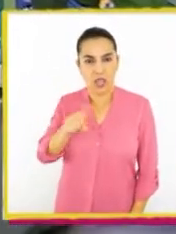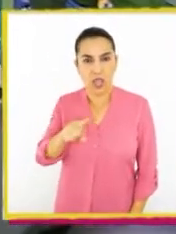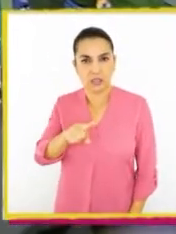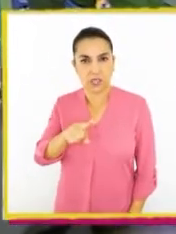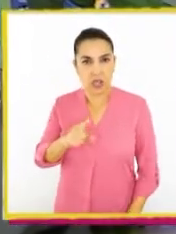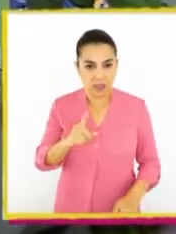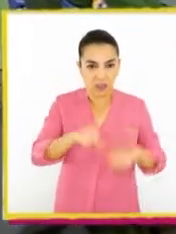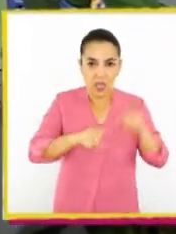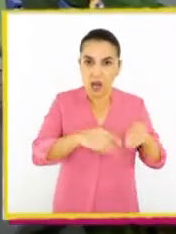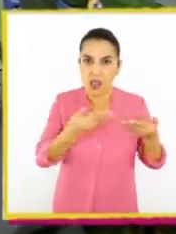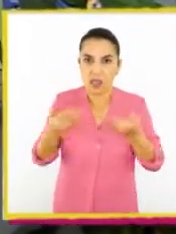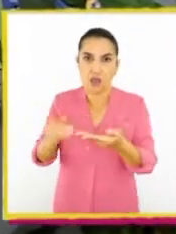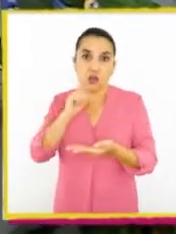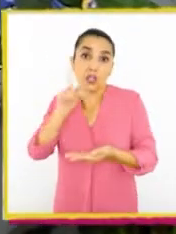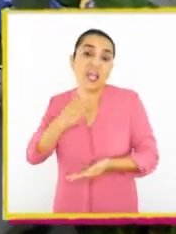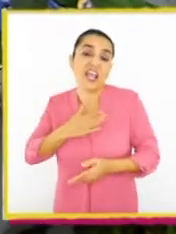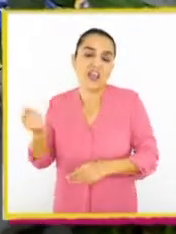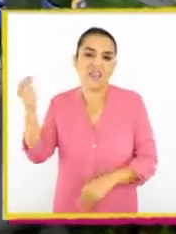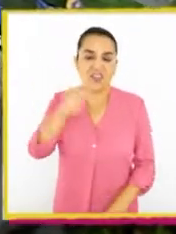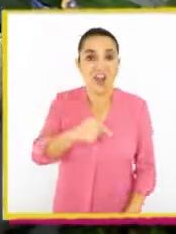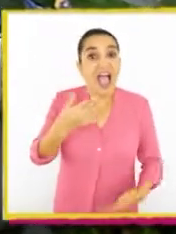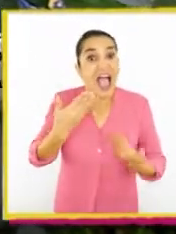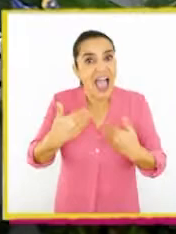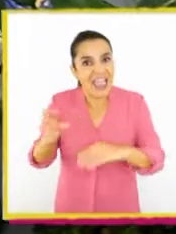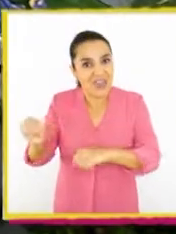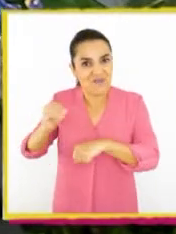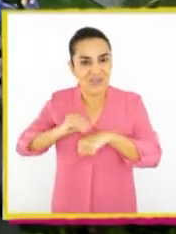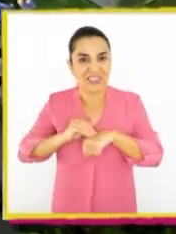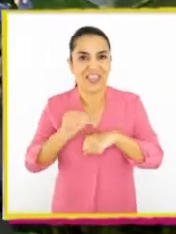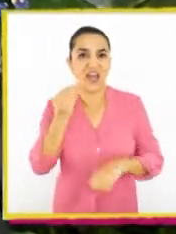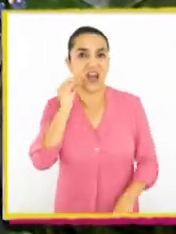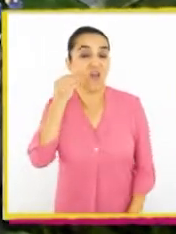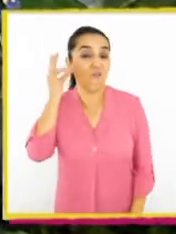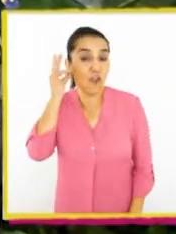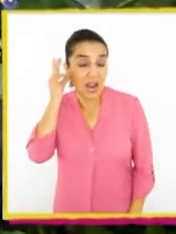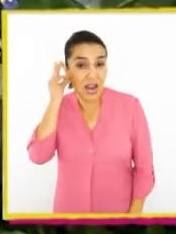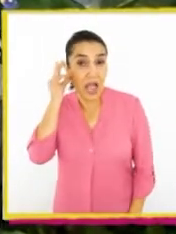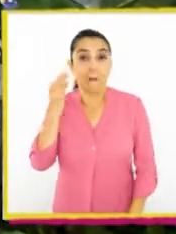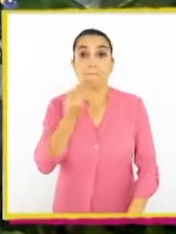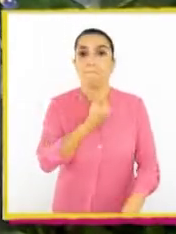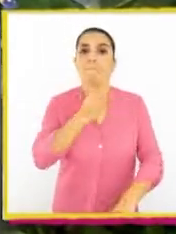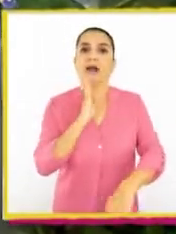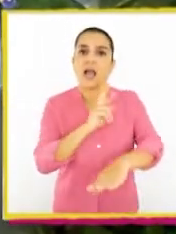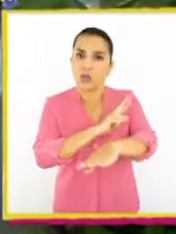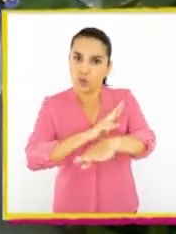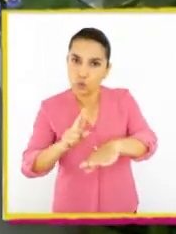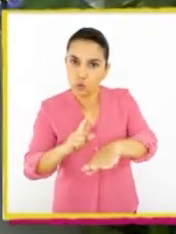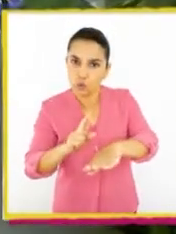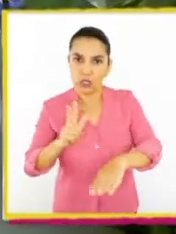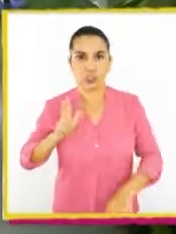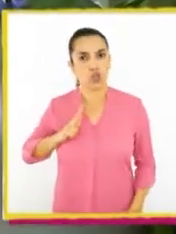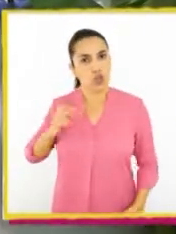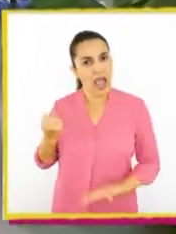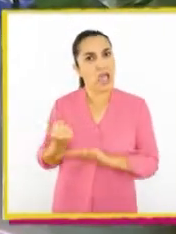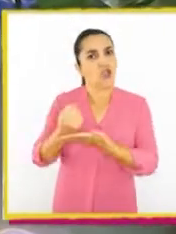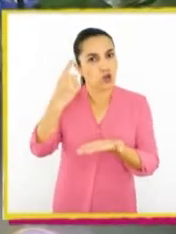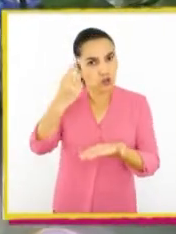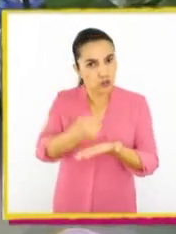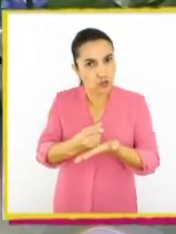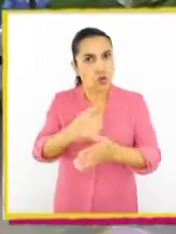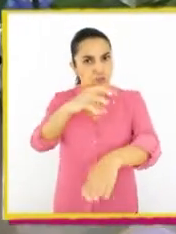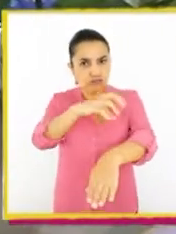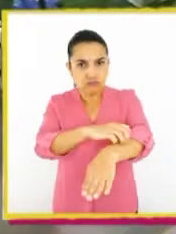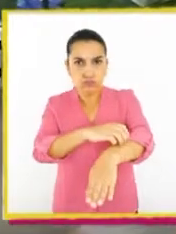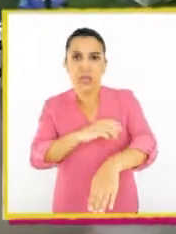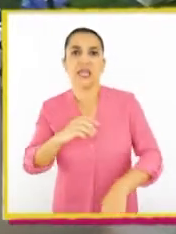venir. Aquí hay una pista. La abuela de la Maca es del sur de Llanquihue y este señor ayudó a la colonización de Llanquihue. Sigamos